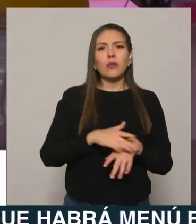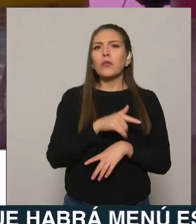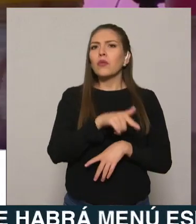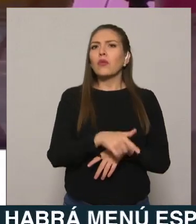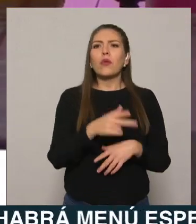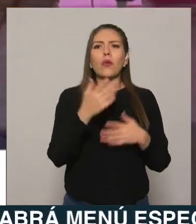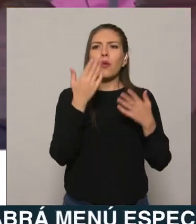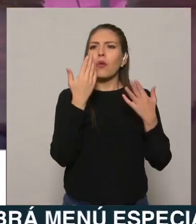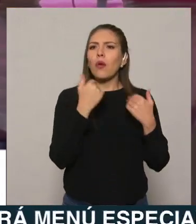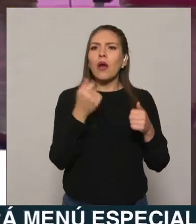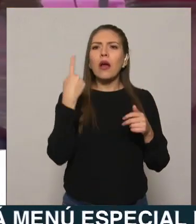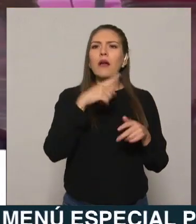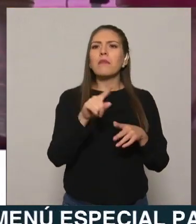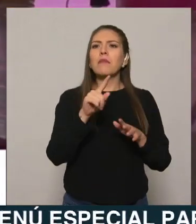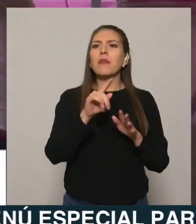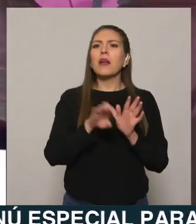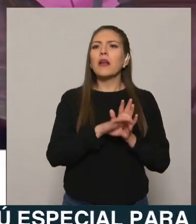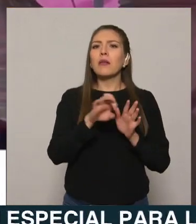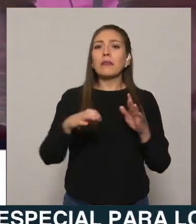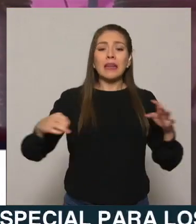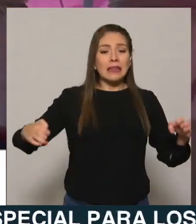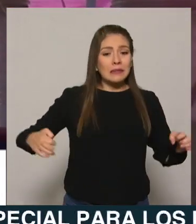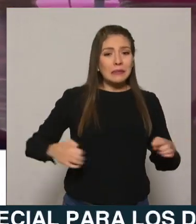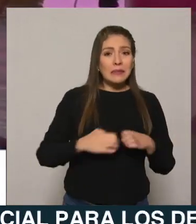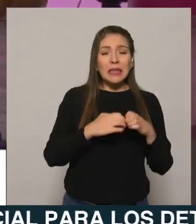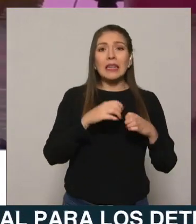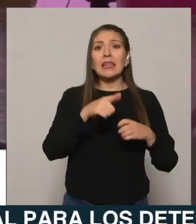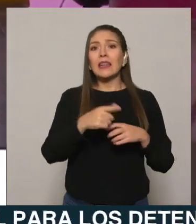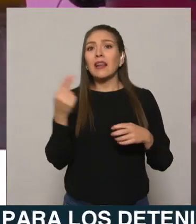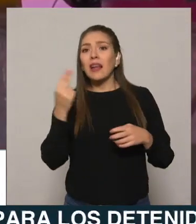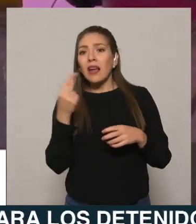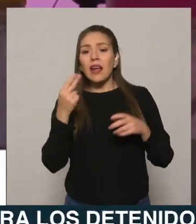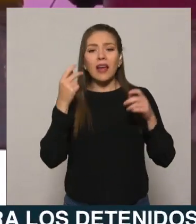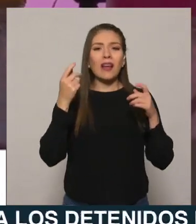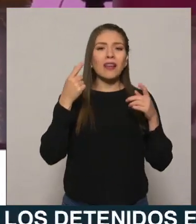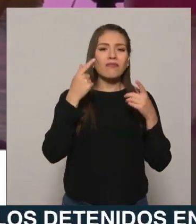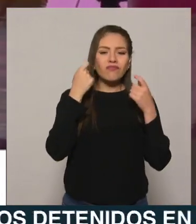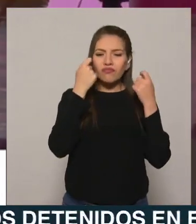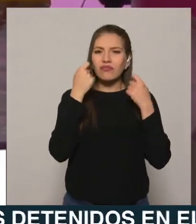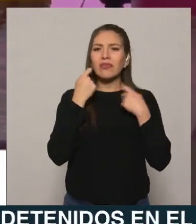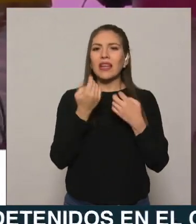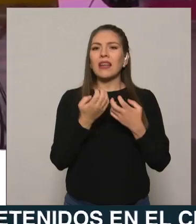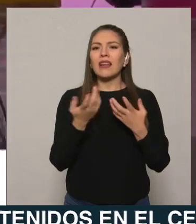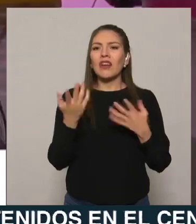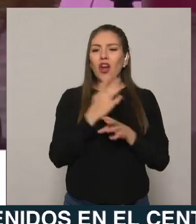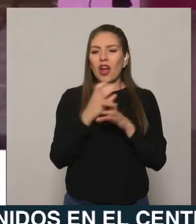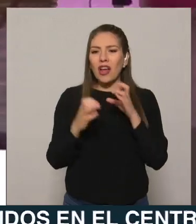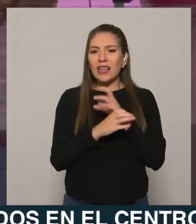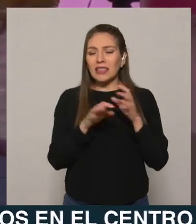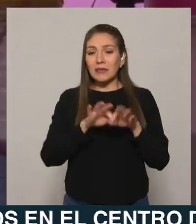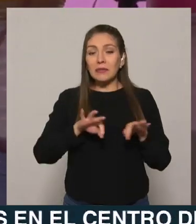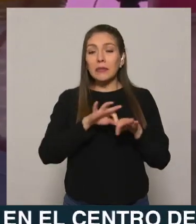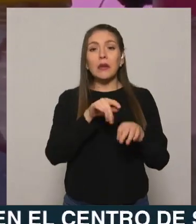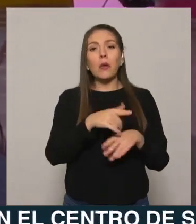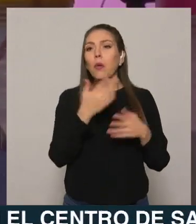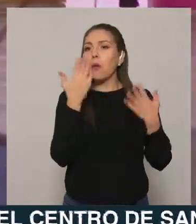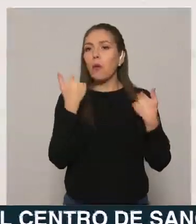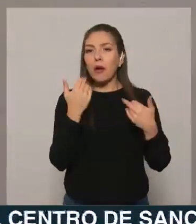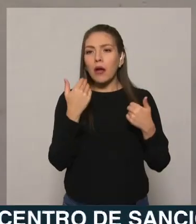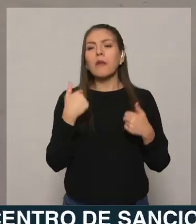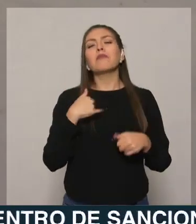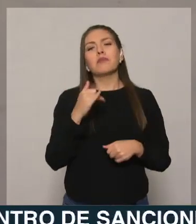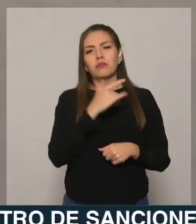para una operación de emergencia. Entonces yo pienso que sí. Sí, yo me da mucho gusto que van a hacer el Hospital